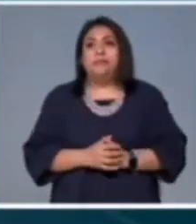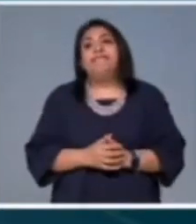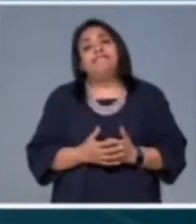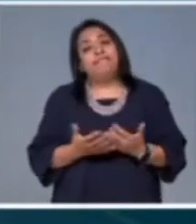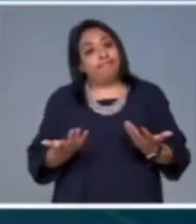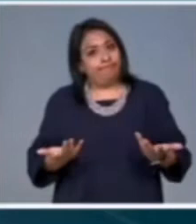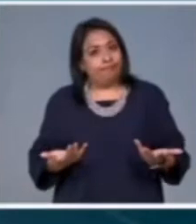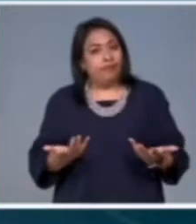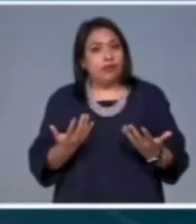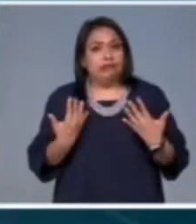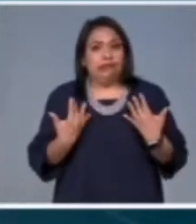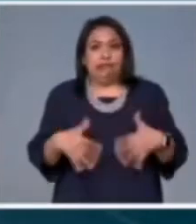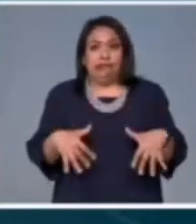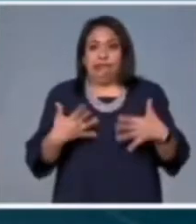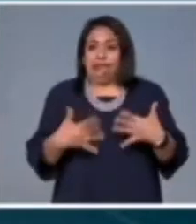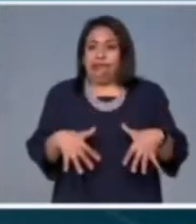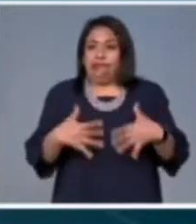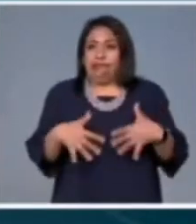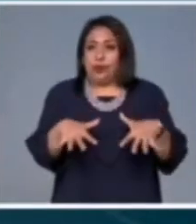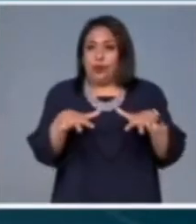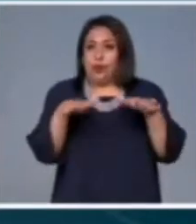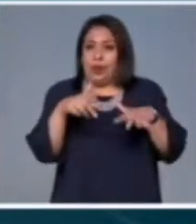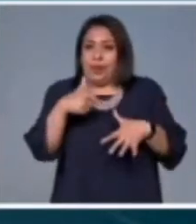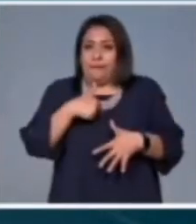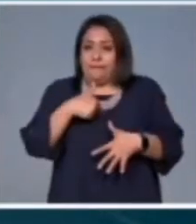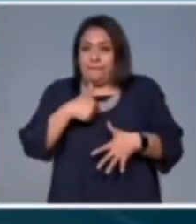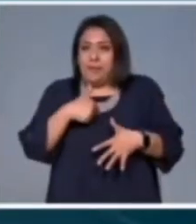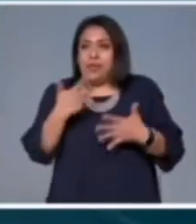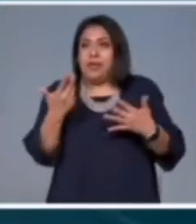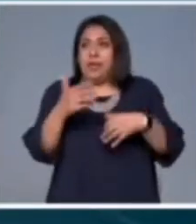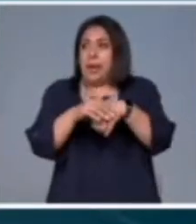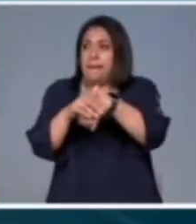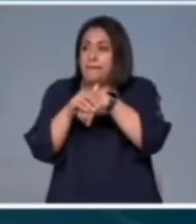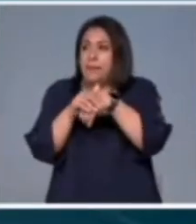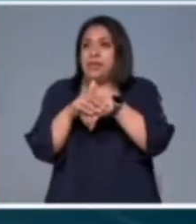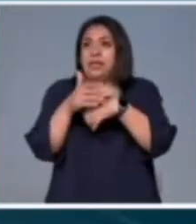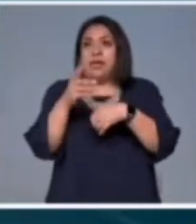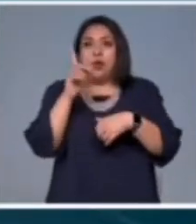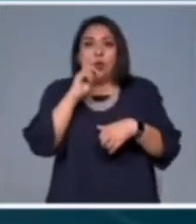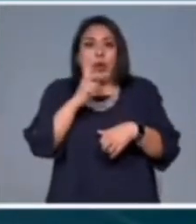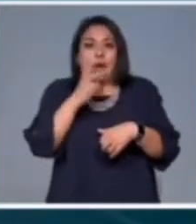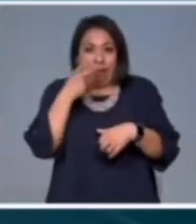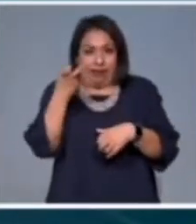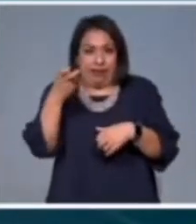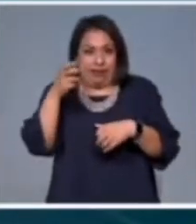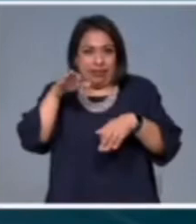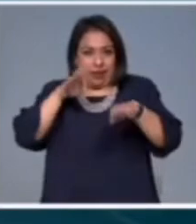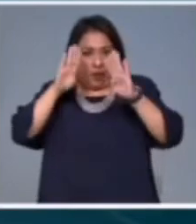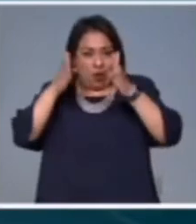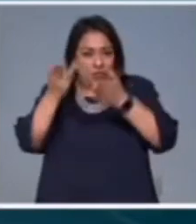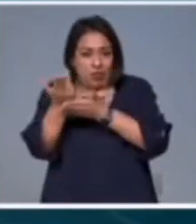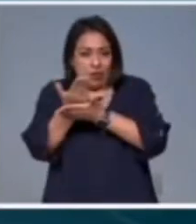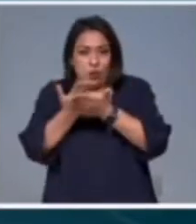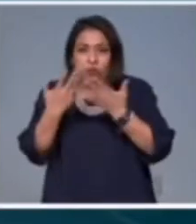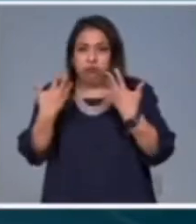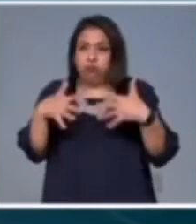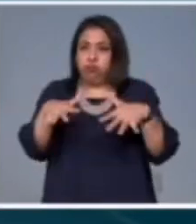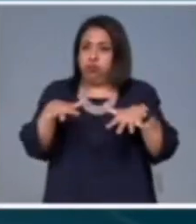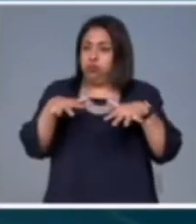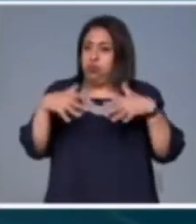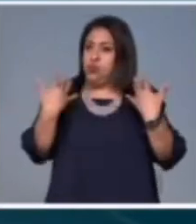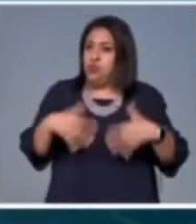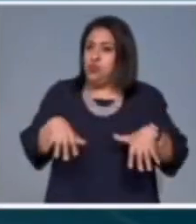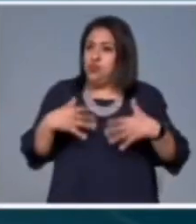Por lo tanto, impone muchísimo, al menos a mí y a mis amigas y amigos que se dedican a esto. Es como, pues sí,